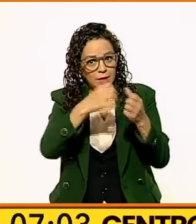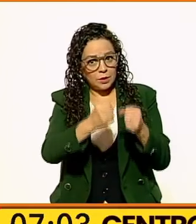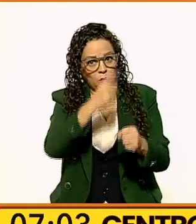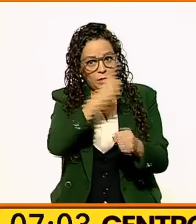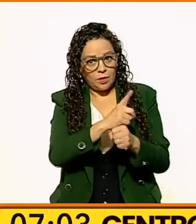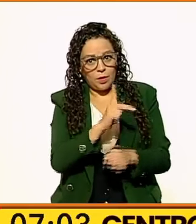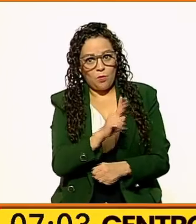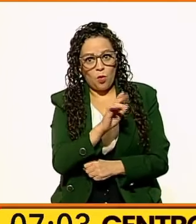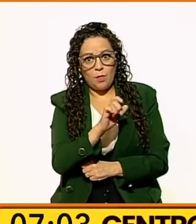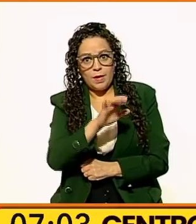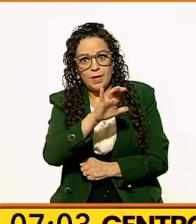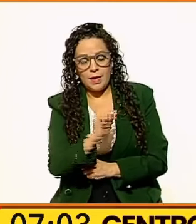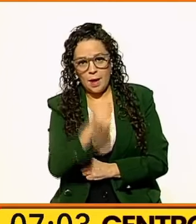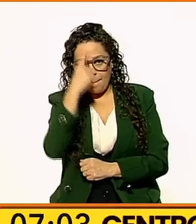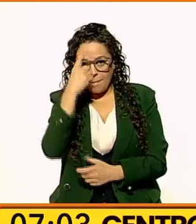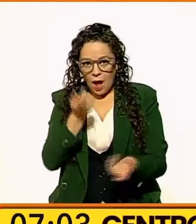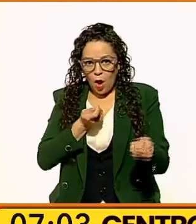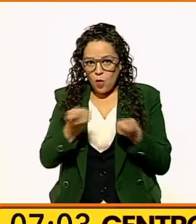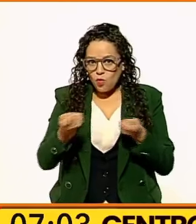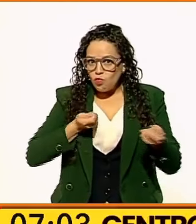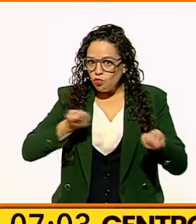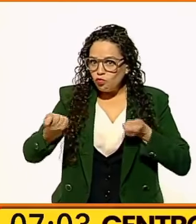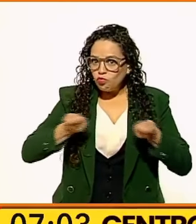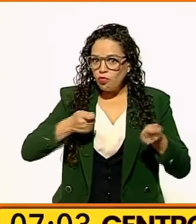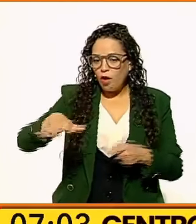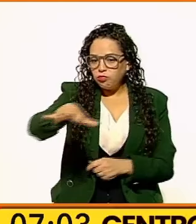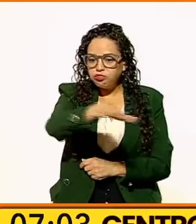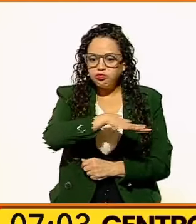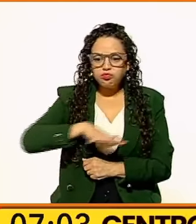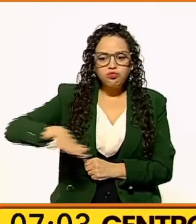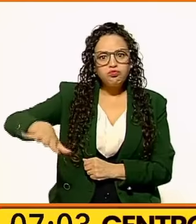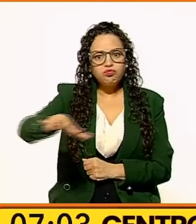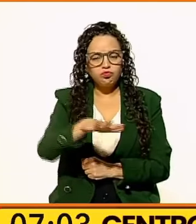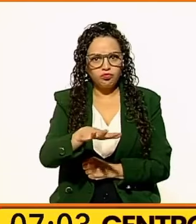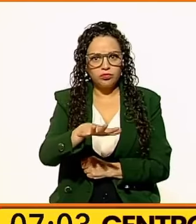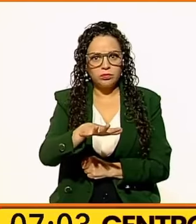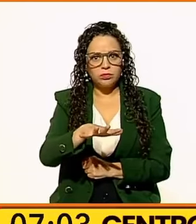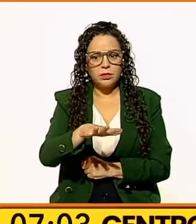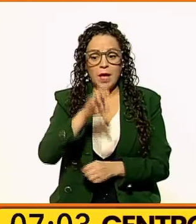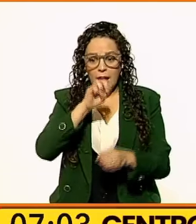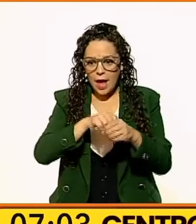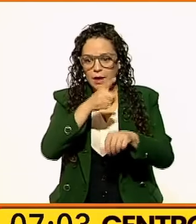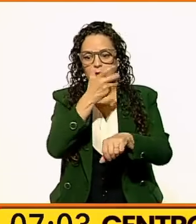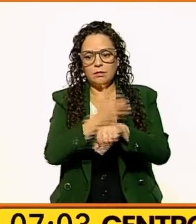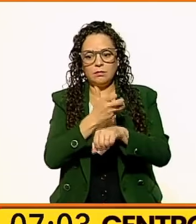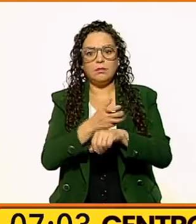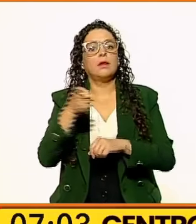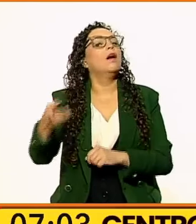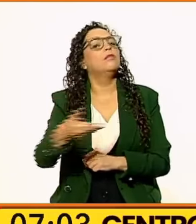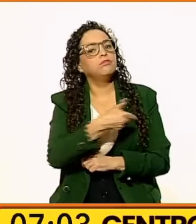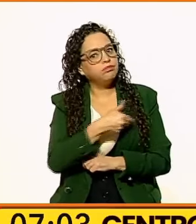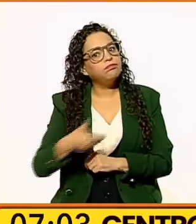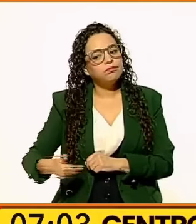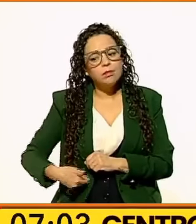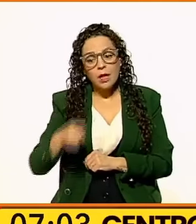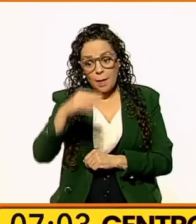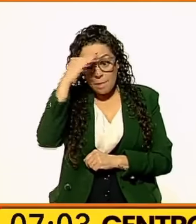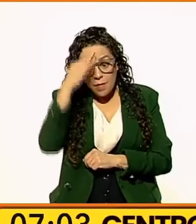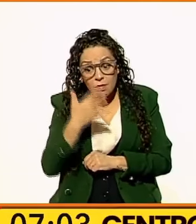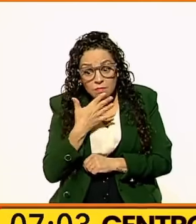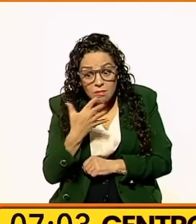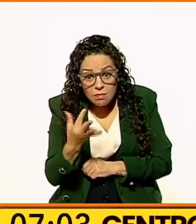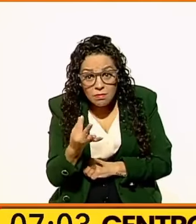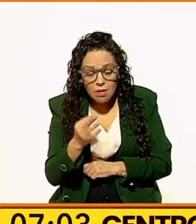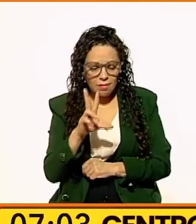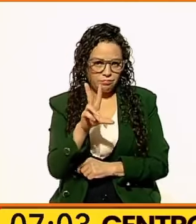y al control que puede mantener la concentración de poder del Ejecutivo en los Estados Unidos. Esto no es menor y